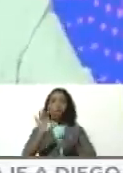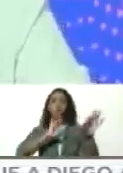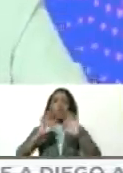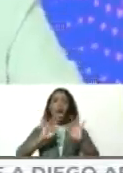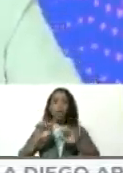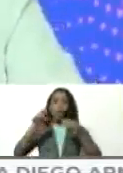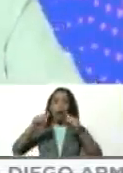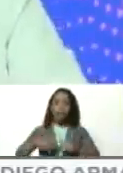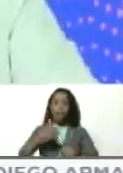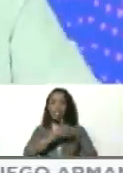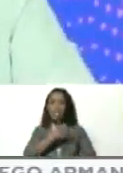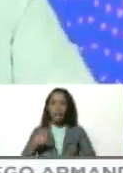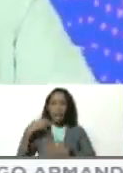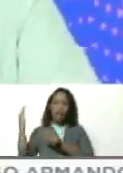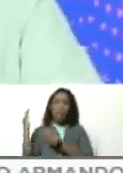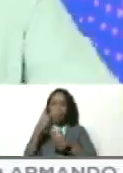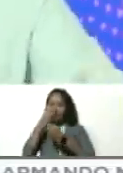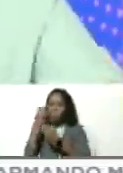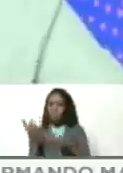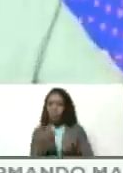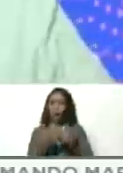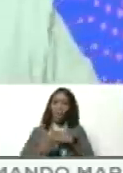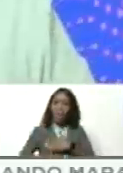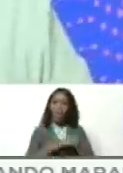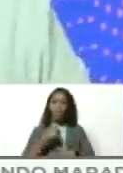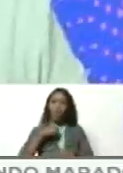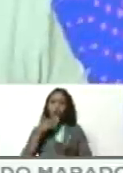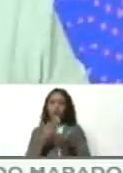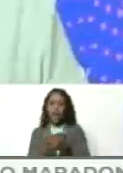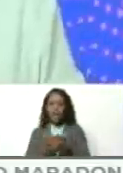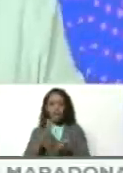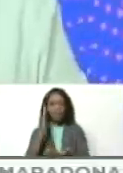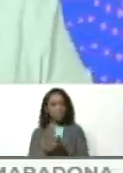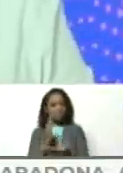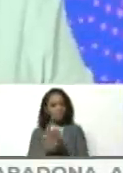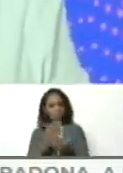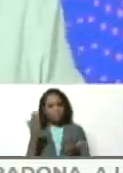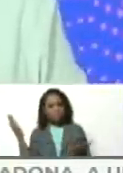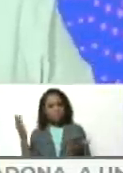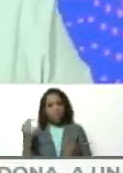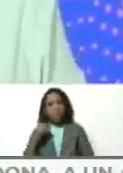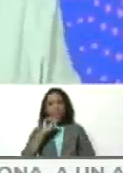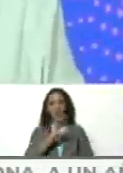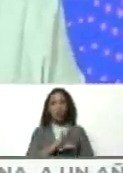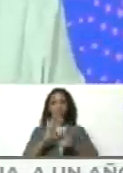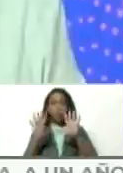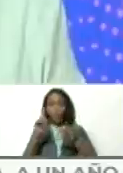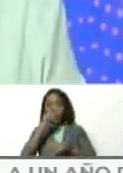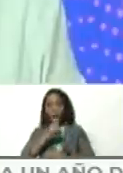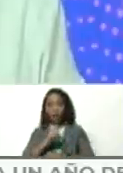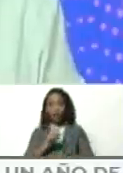presentaciones que vienen en adelante. Les doy las gracias, pues. He llegado a 59 años.